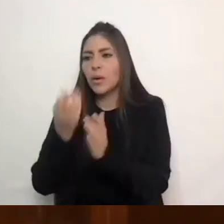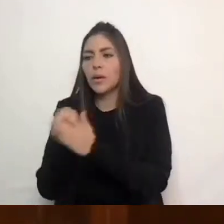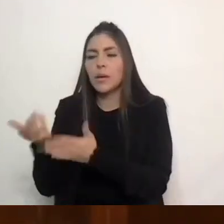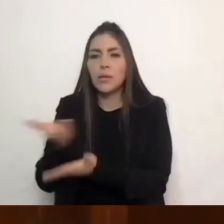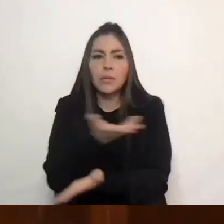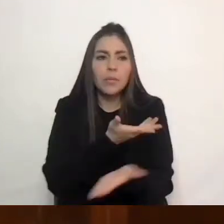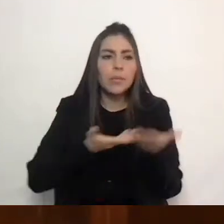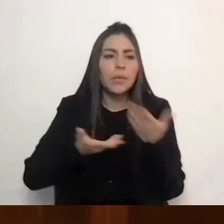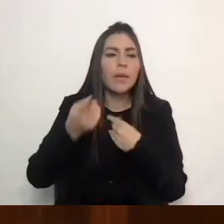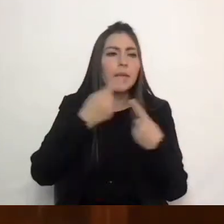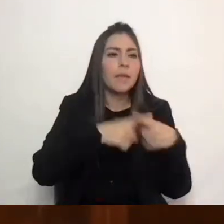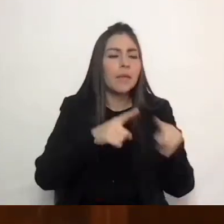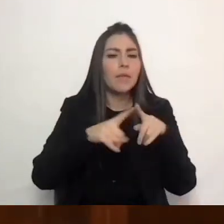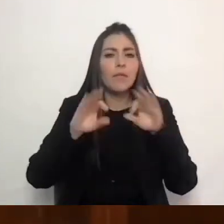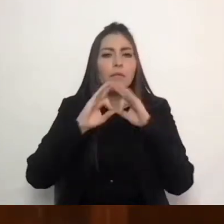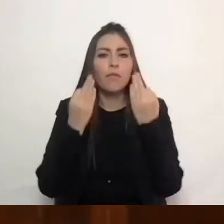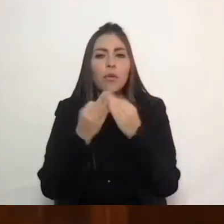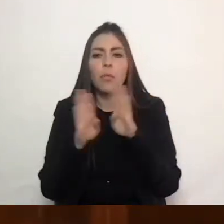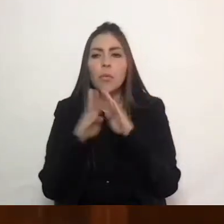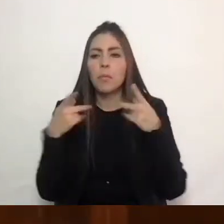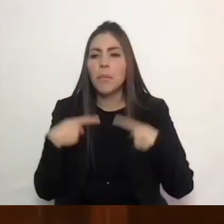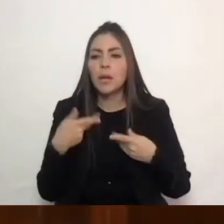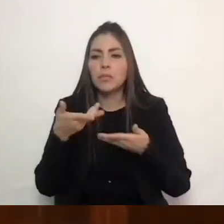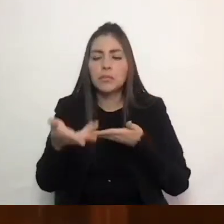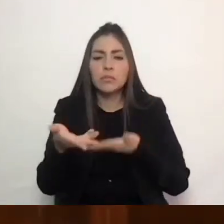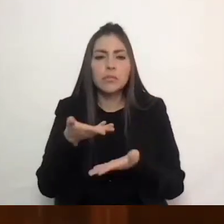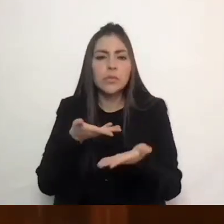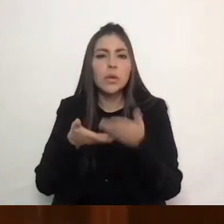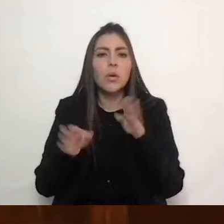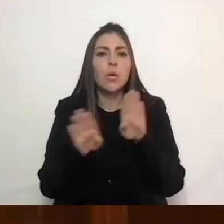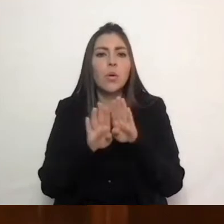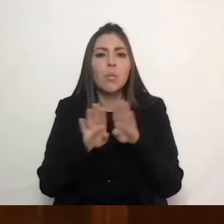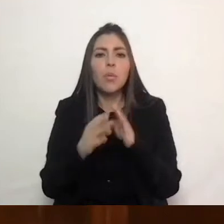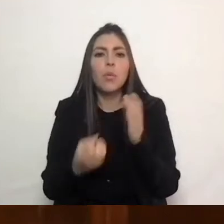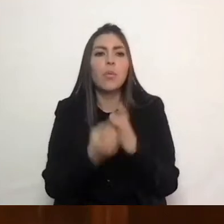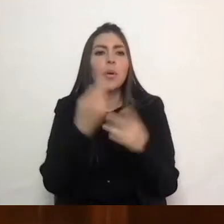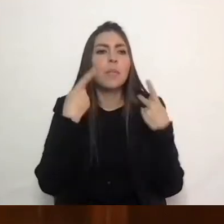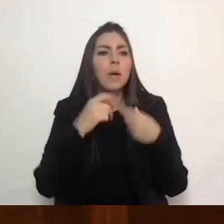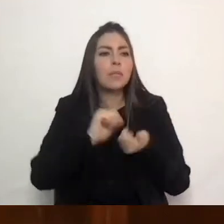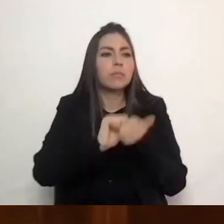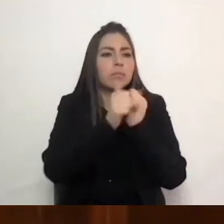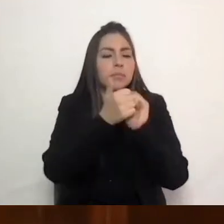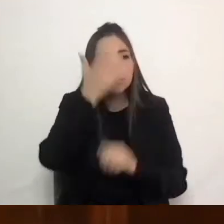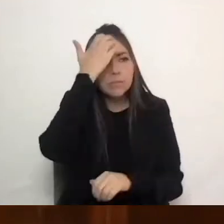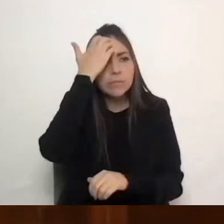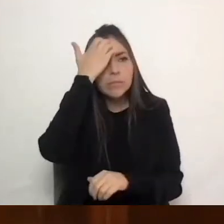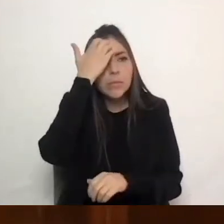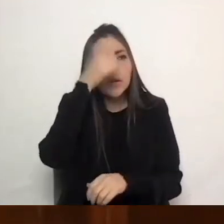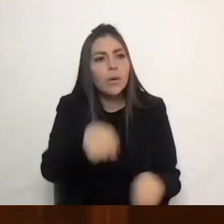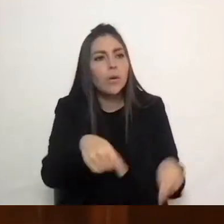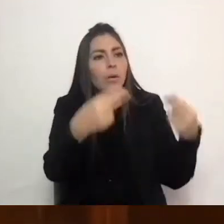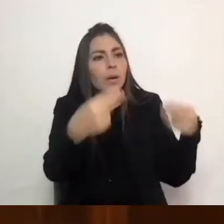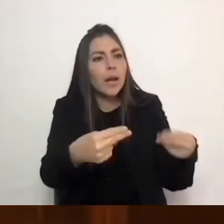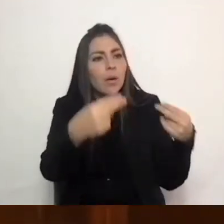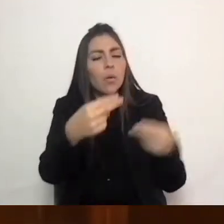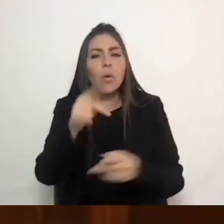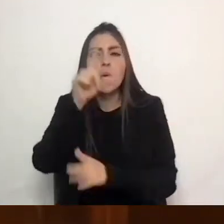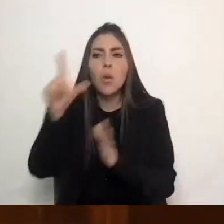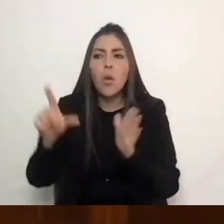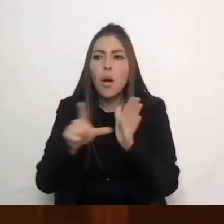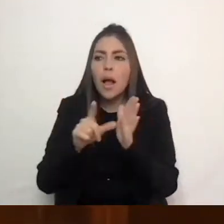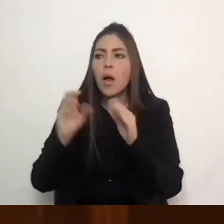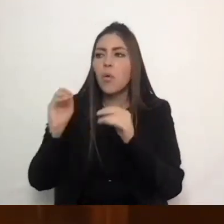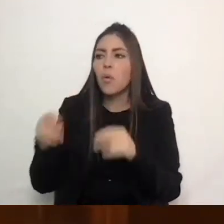conductas y comportamientos respecto a los nuevos parentescos entre los locatarios y comerciantes o